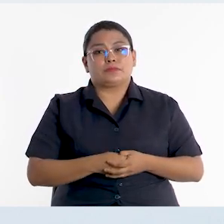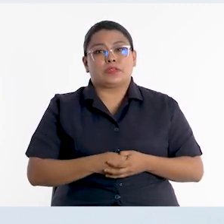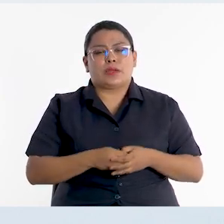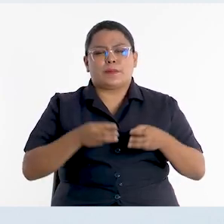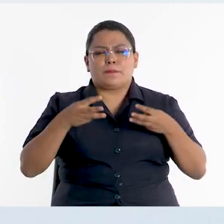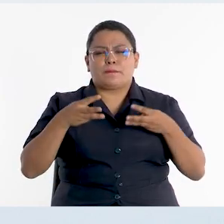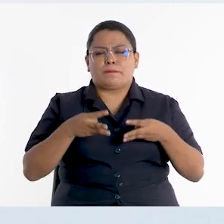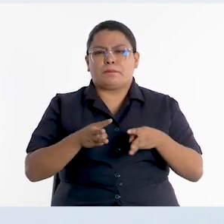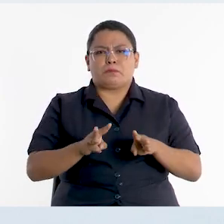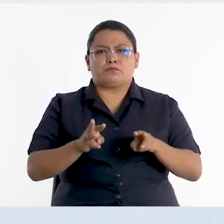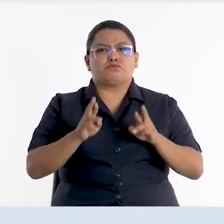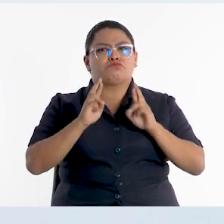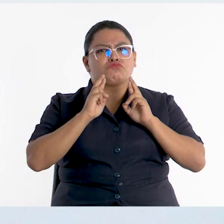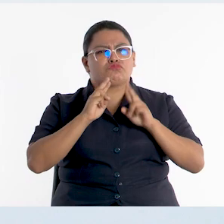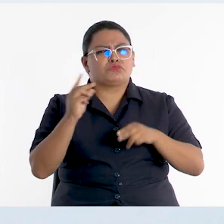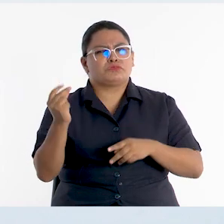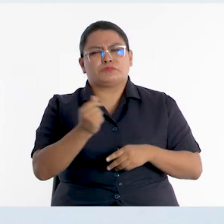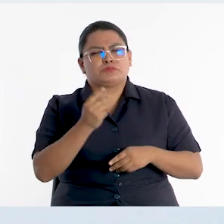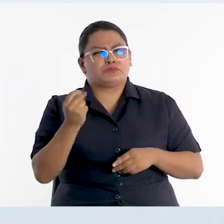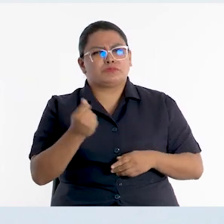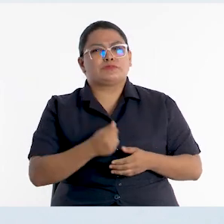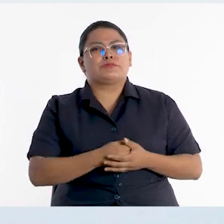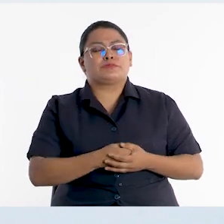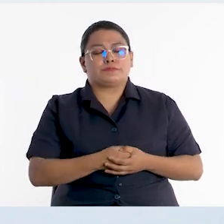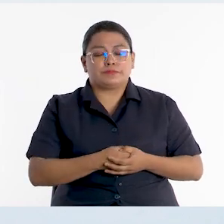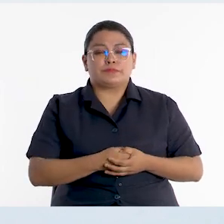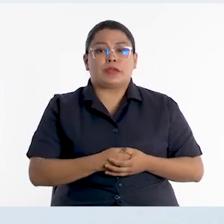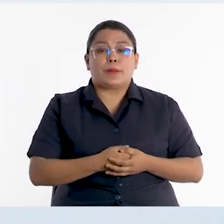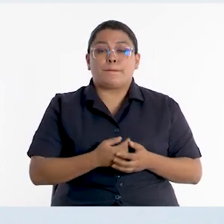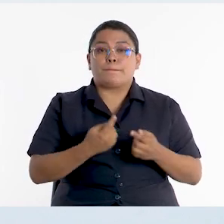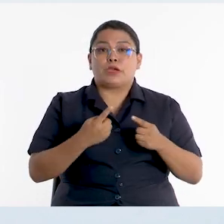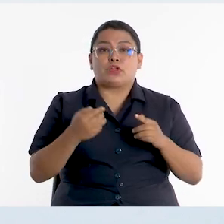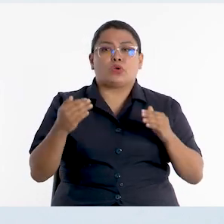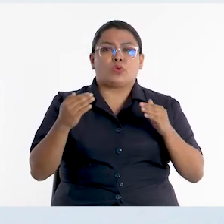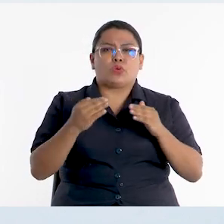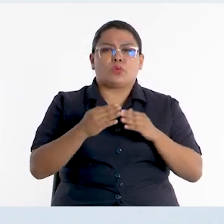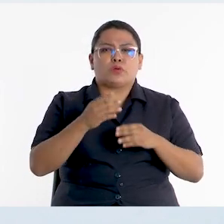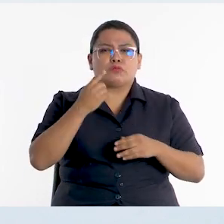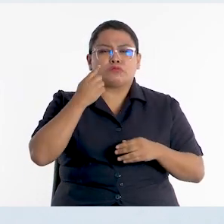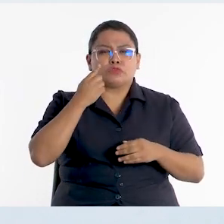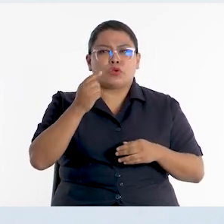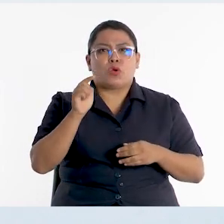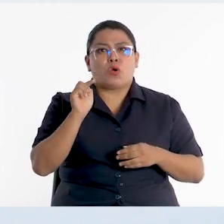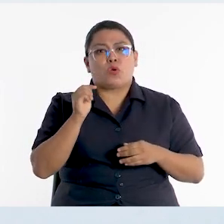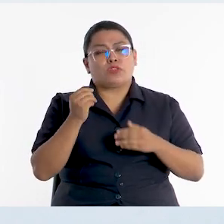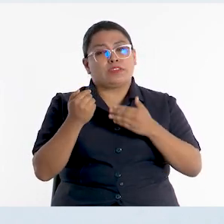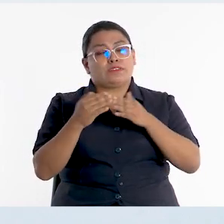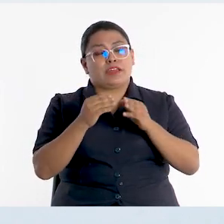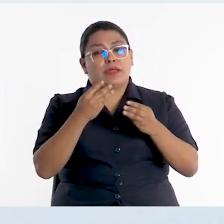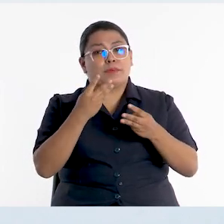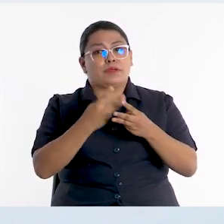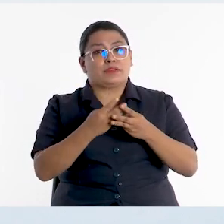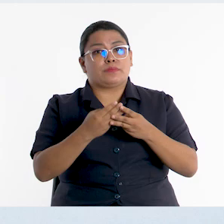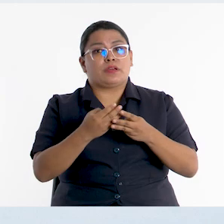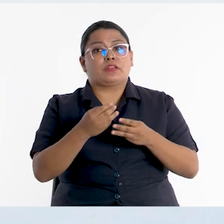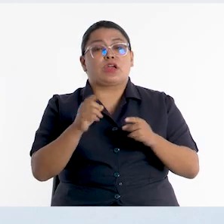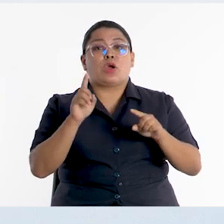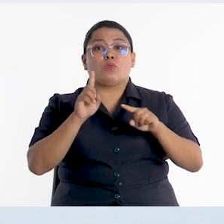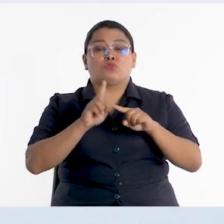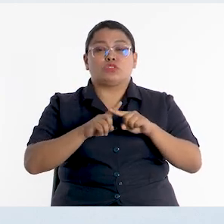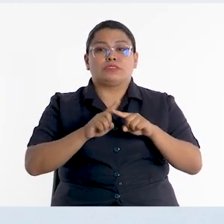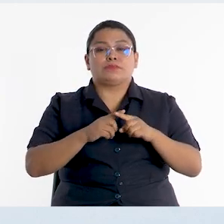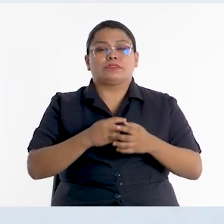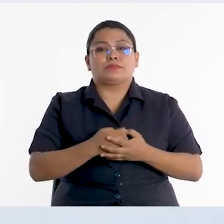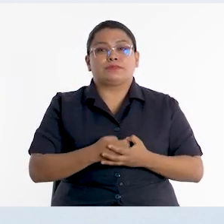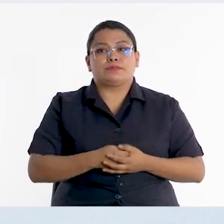Este método resultó bastante rápido y fácil, pero también podemos plantear una operación a la que llamamos